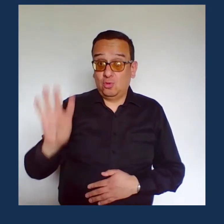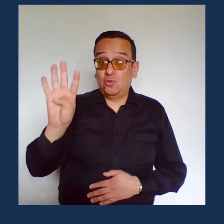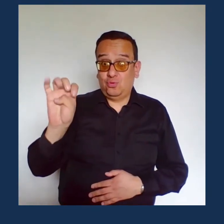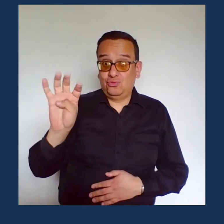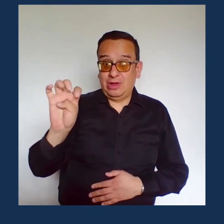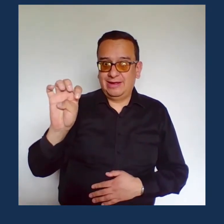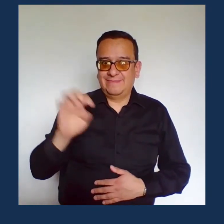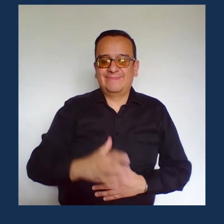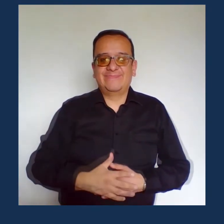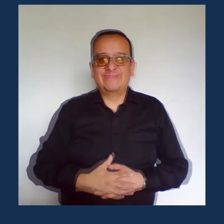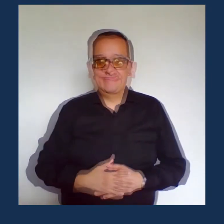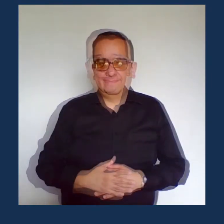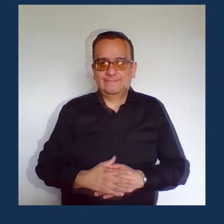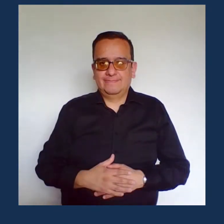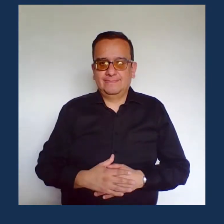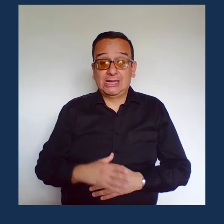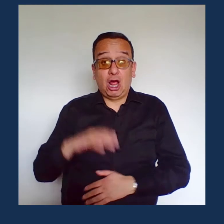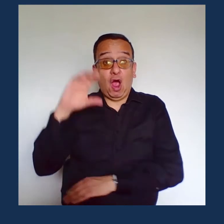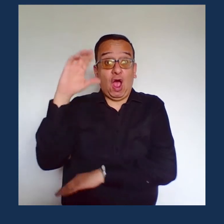9.